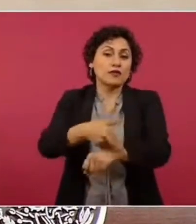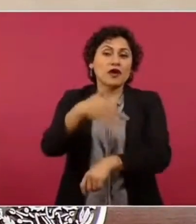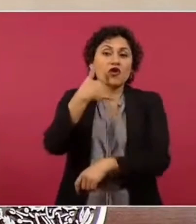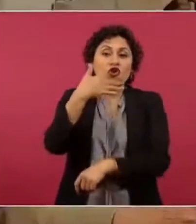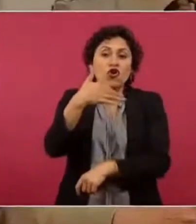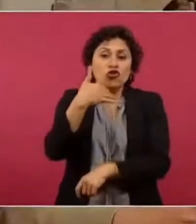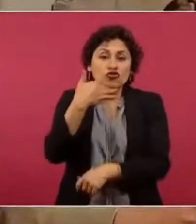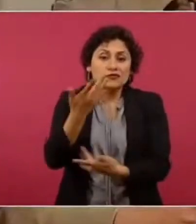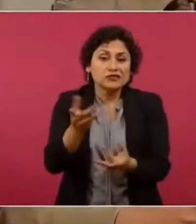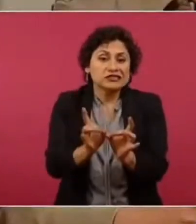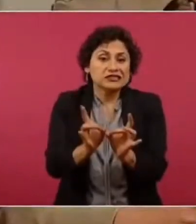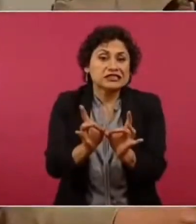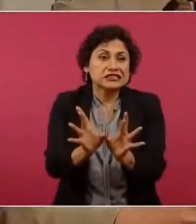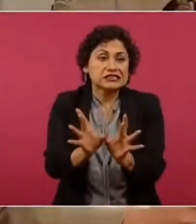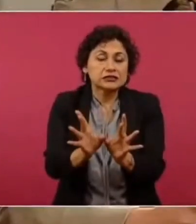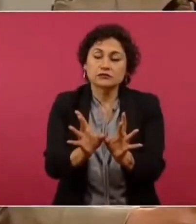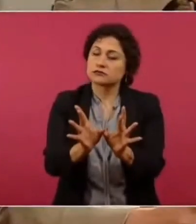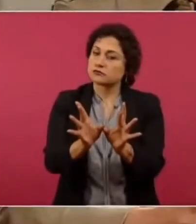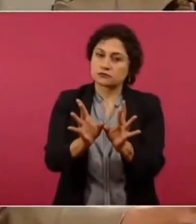encontramos